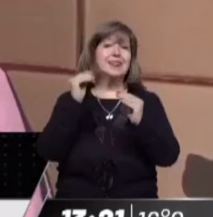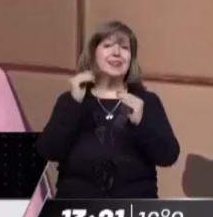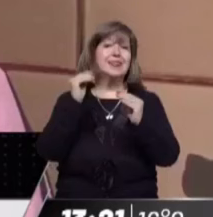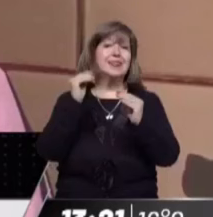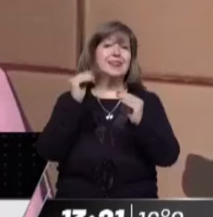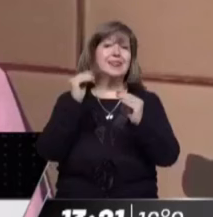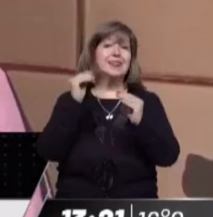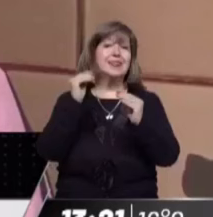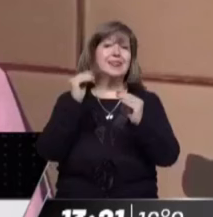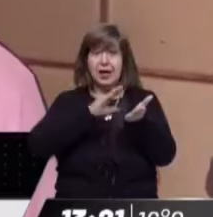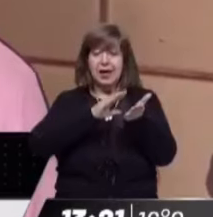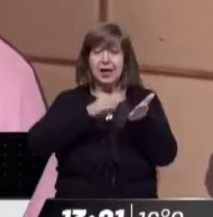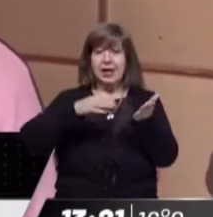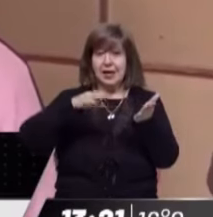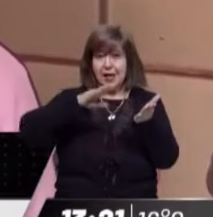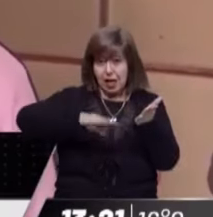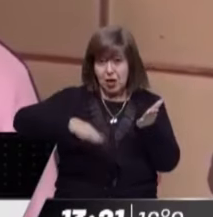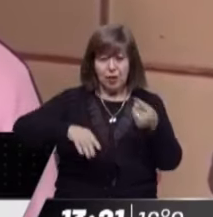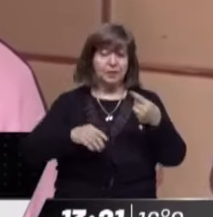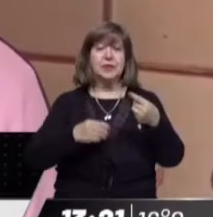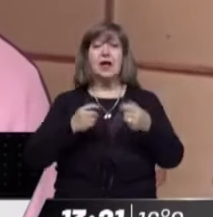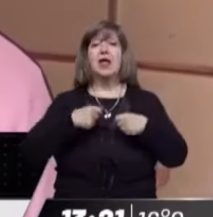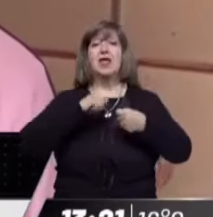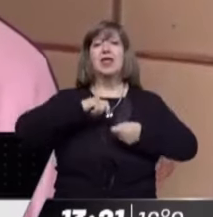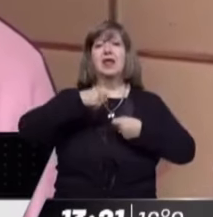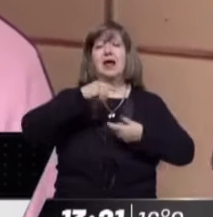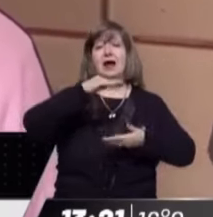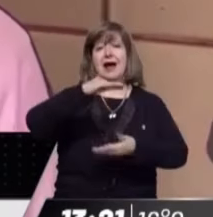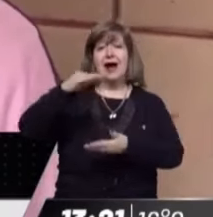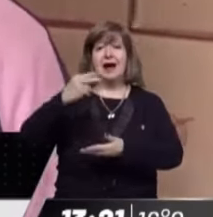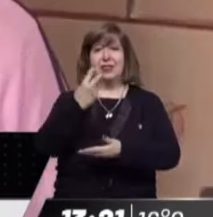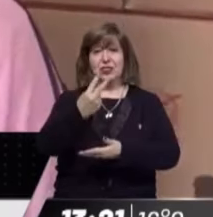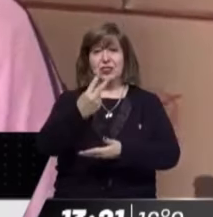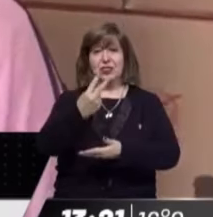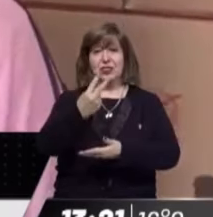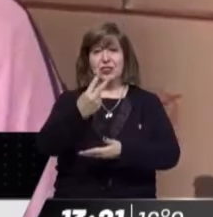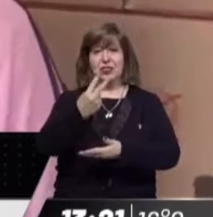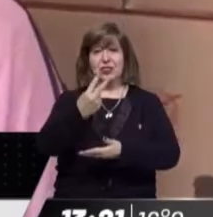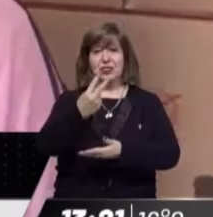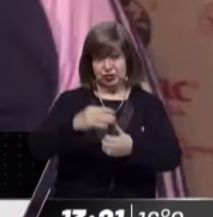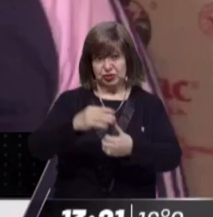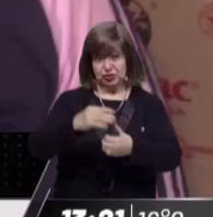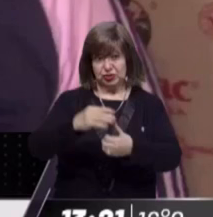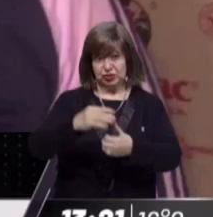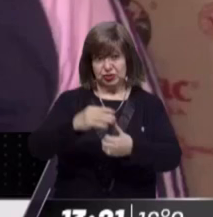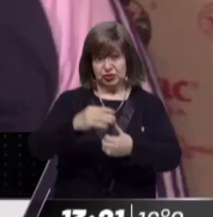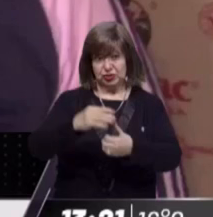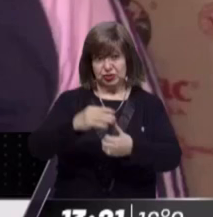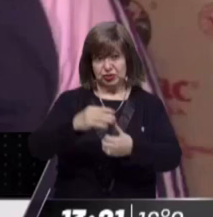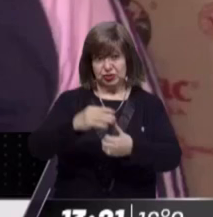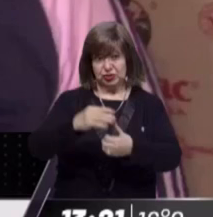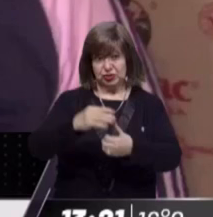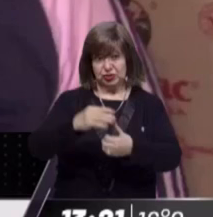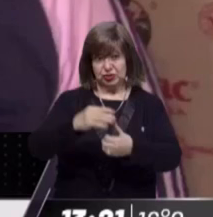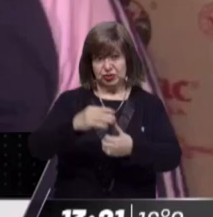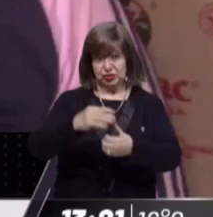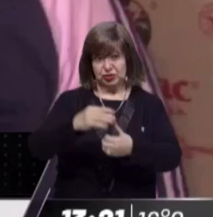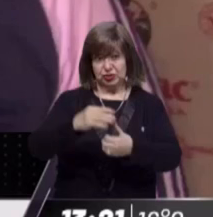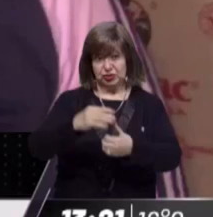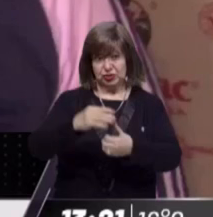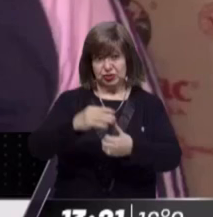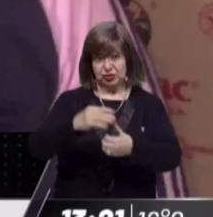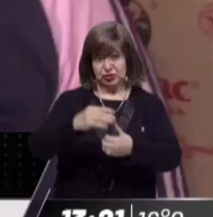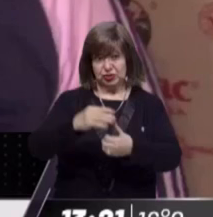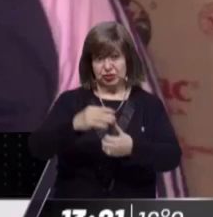pedido la mamá el papá la abuela me me emociona su emoción permanente chicos se los quiero decir